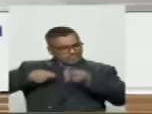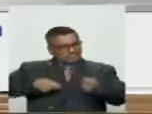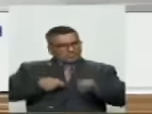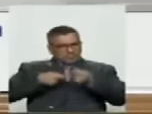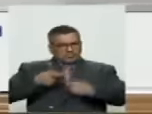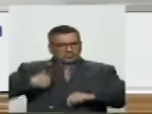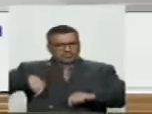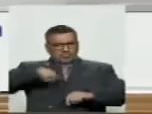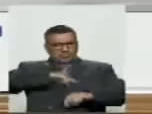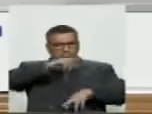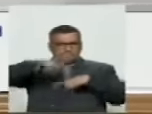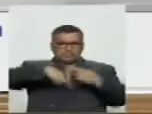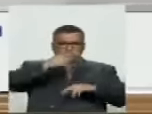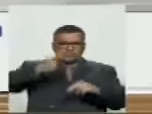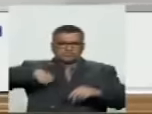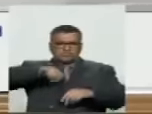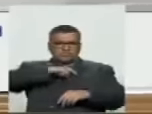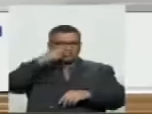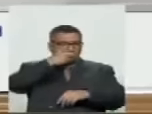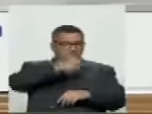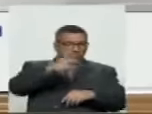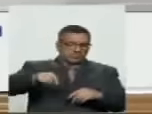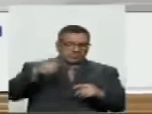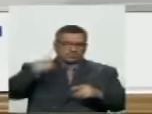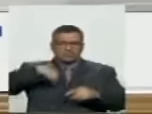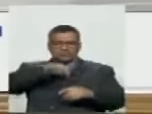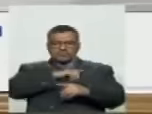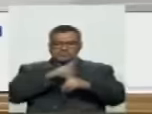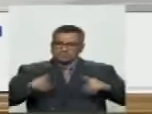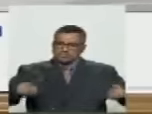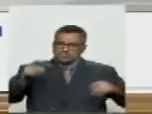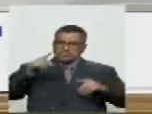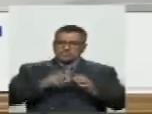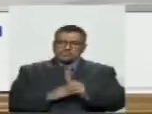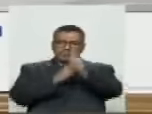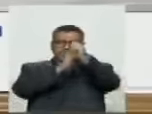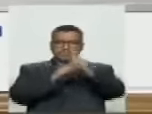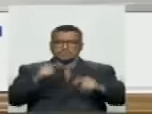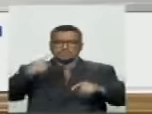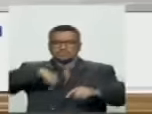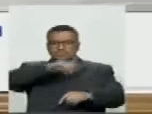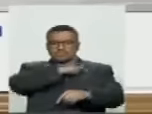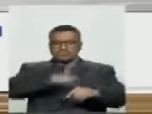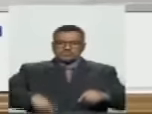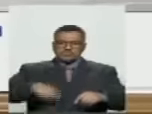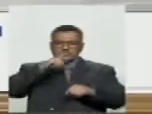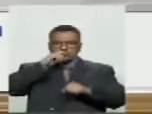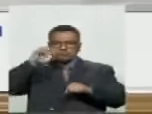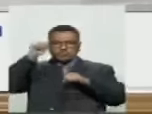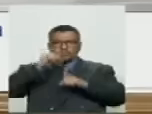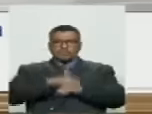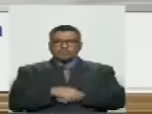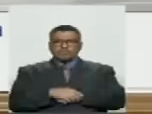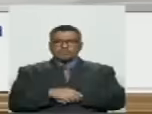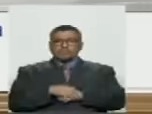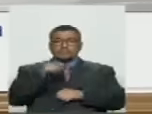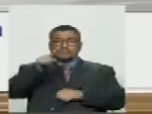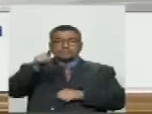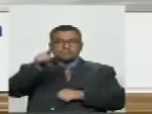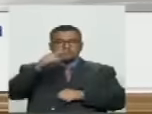contra nuestra revolución, contra nuestro pueblo, contra nuestra democracia, contra nuestro líder, nuestro presidente Nicolás Maduro.